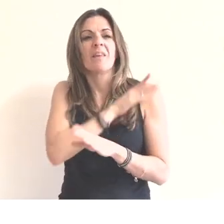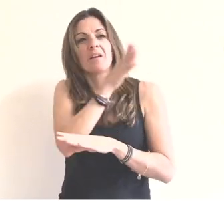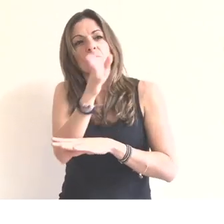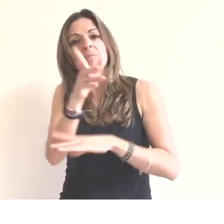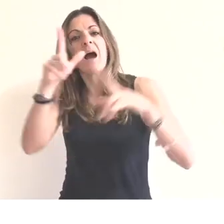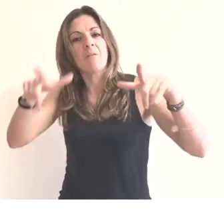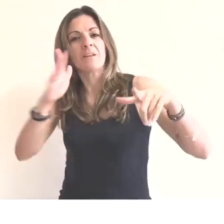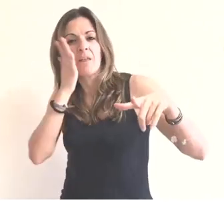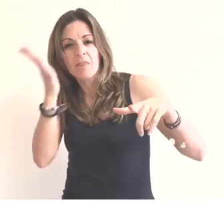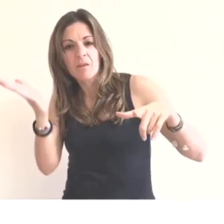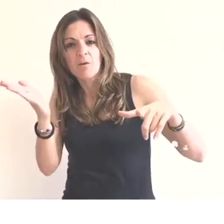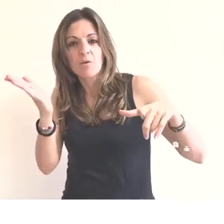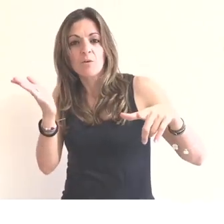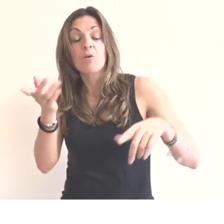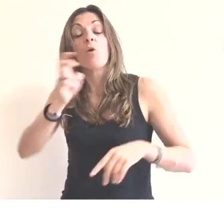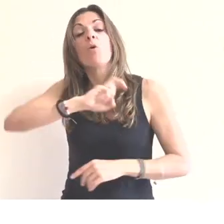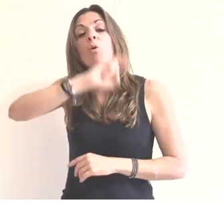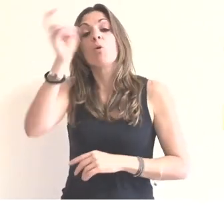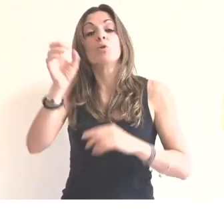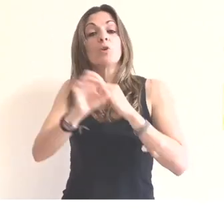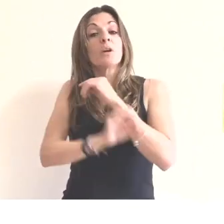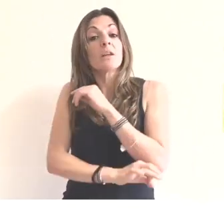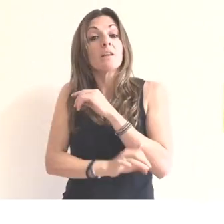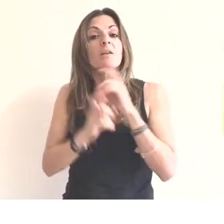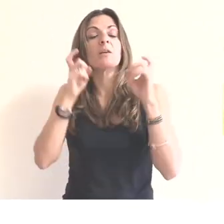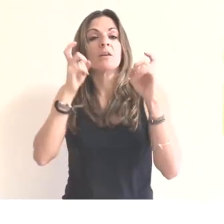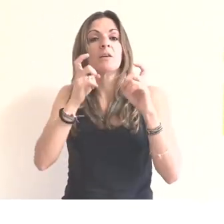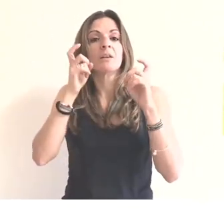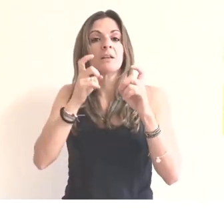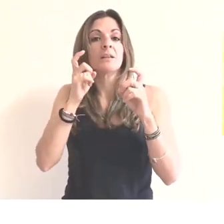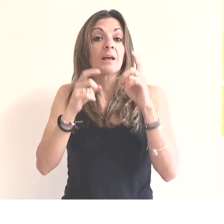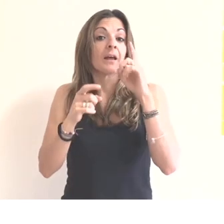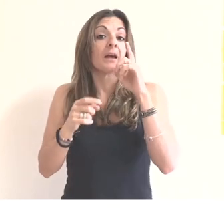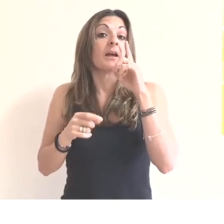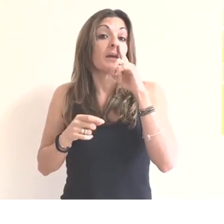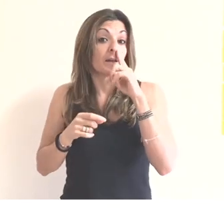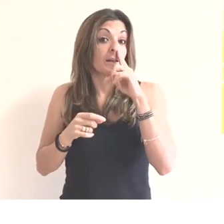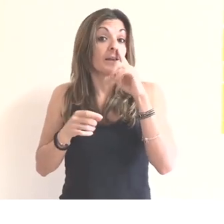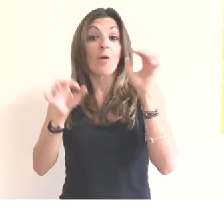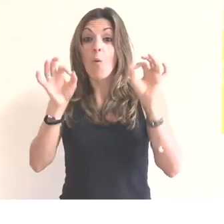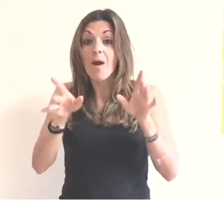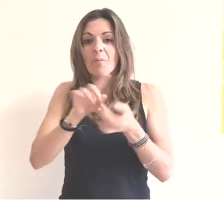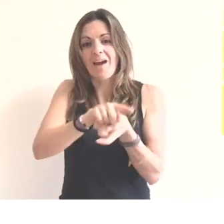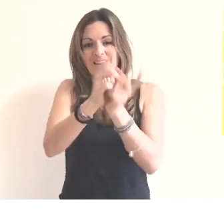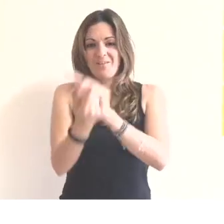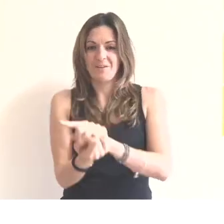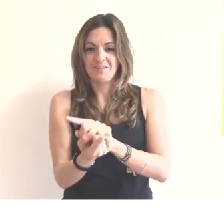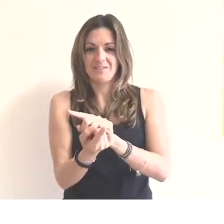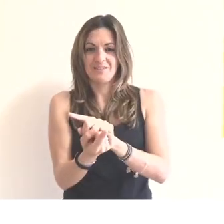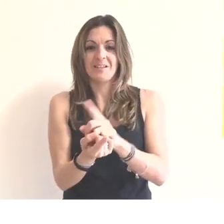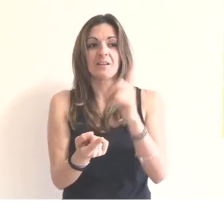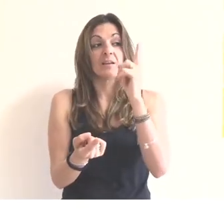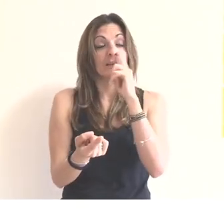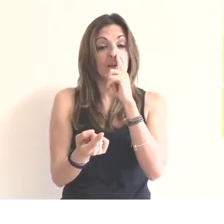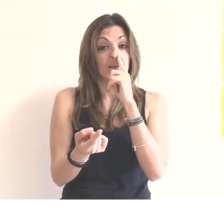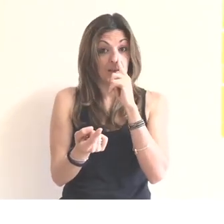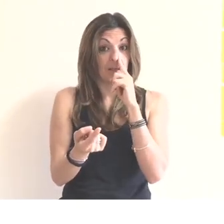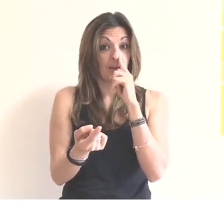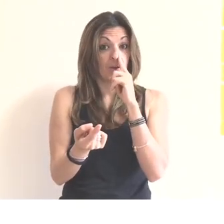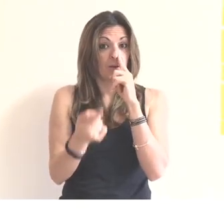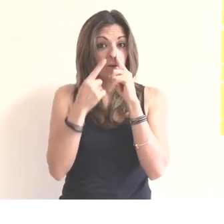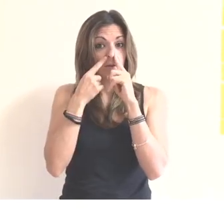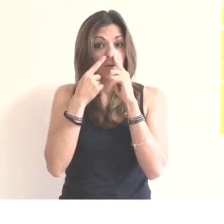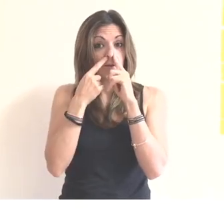habitación. También otro ejercicio que puedes hacer es inhalar por el izquierdo y exhalar por el derecho. Estamos metiendo calma,